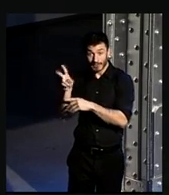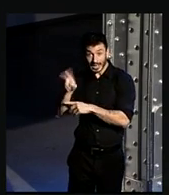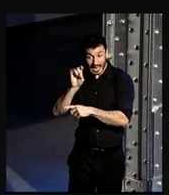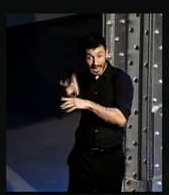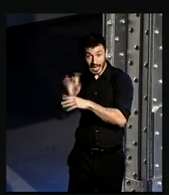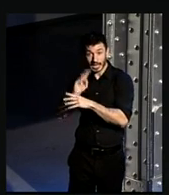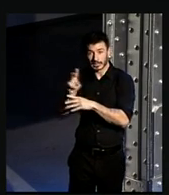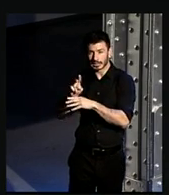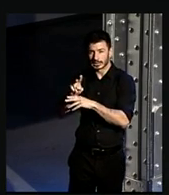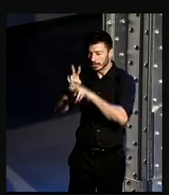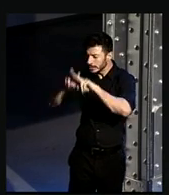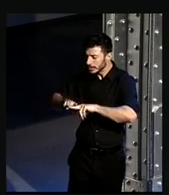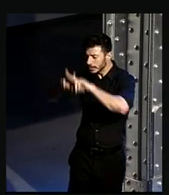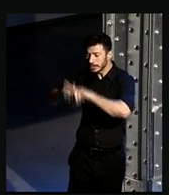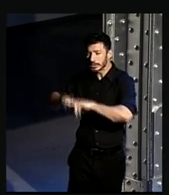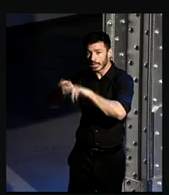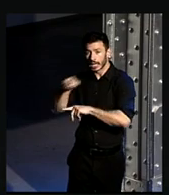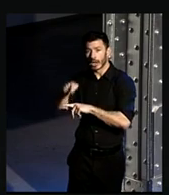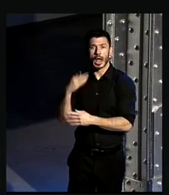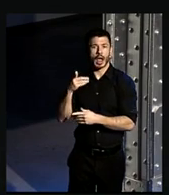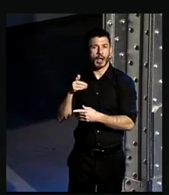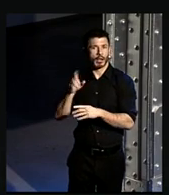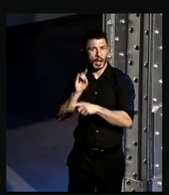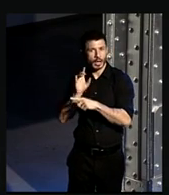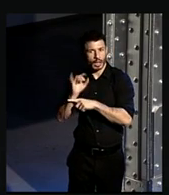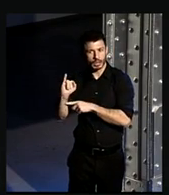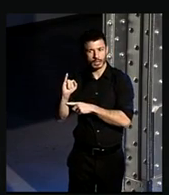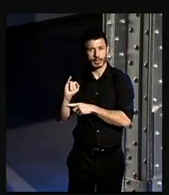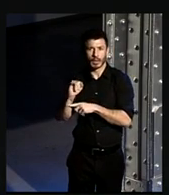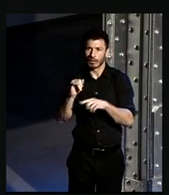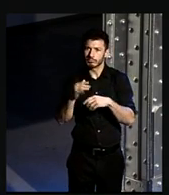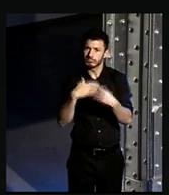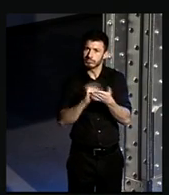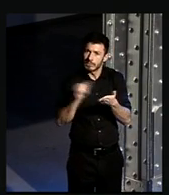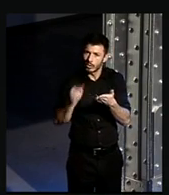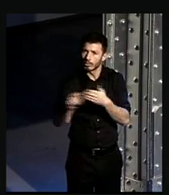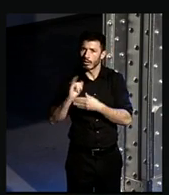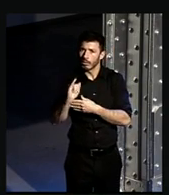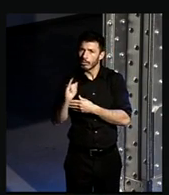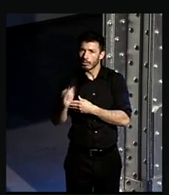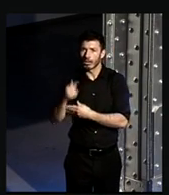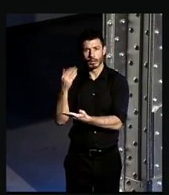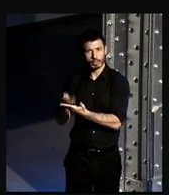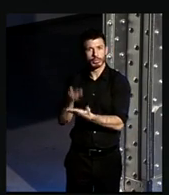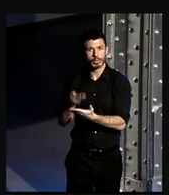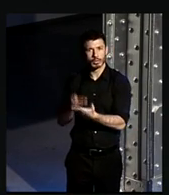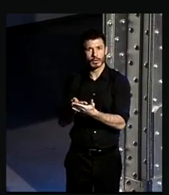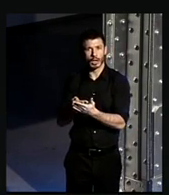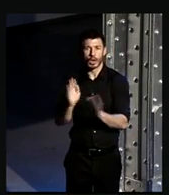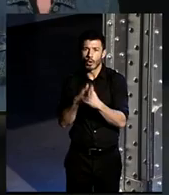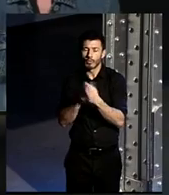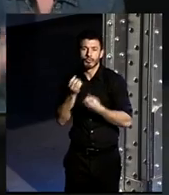que certificaba la existencia de ese relato. Es decir, que quedó confirmado que efectivamente Julio Verne había escrito un relato futurista.